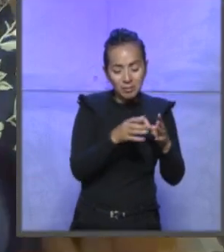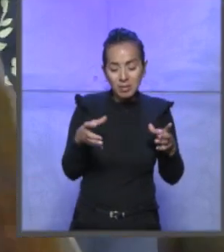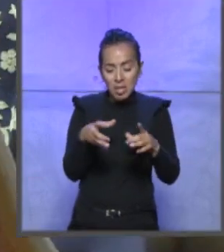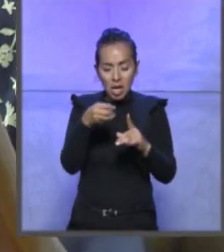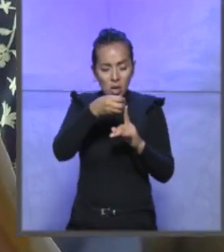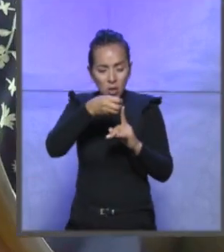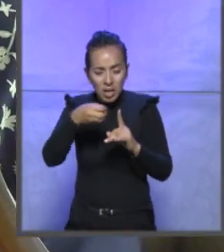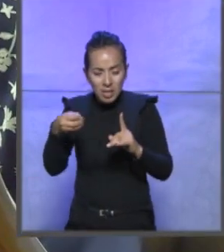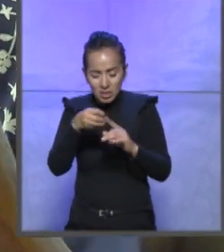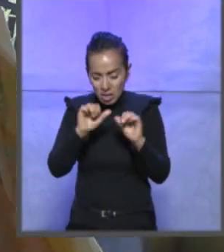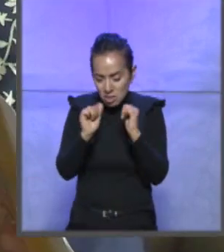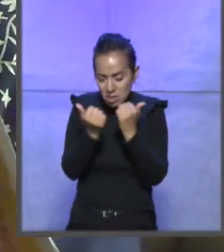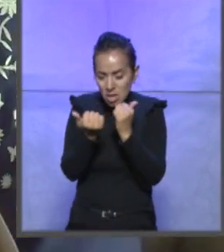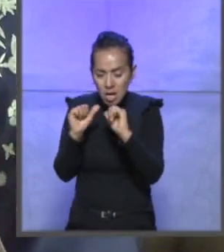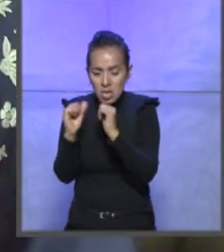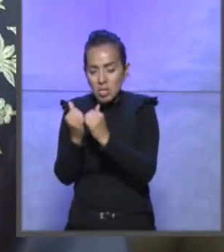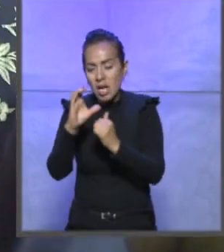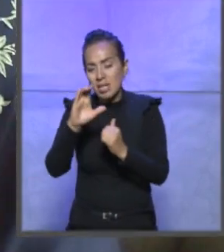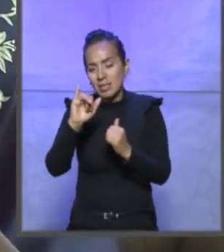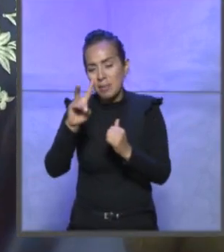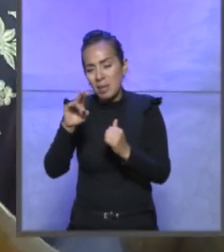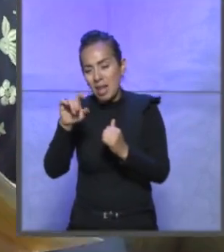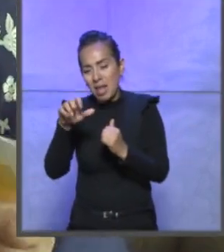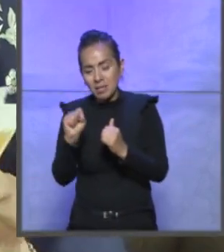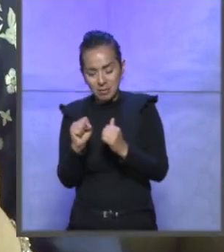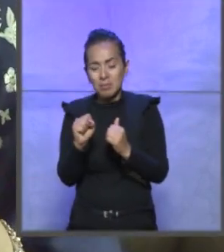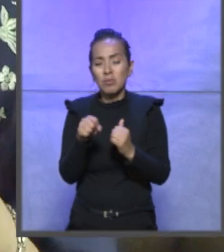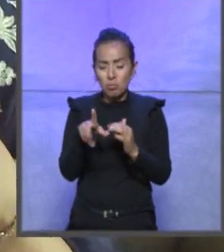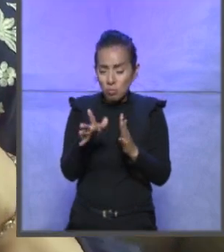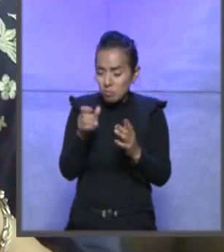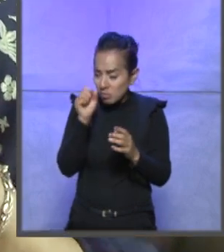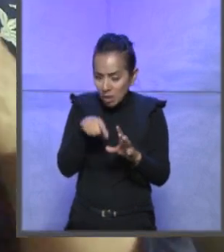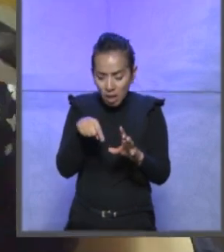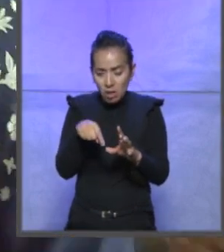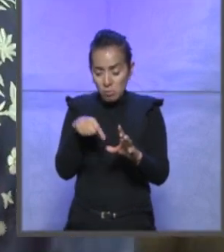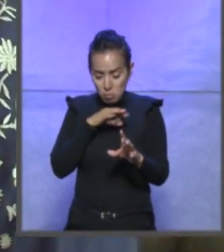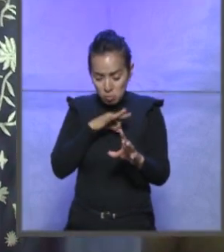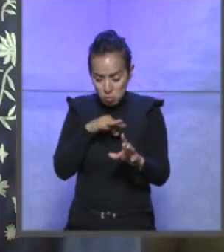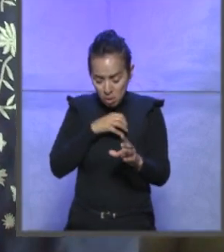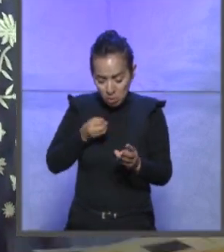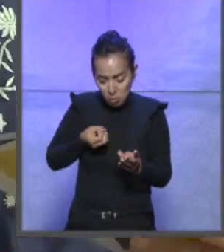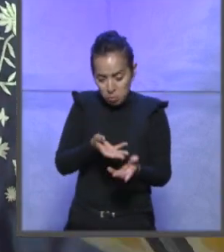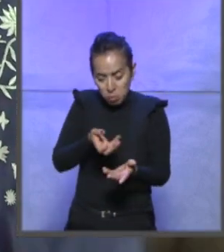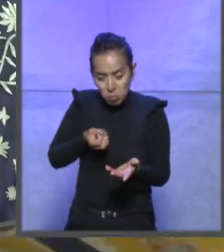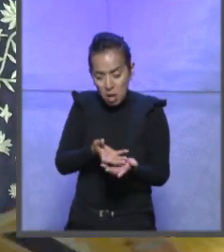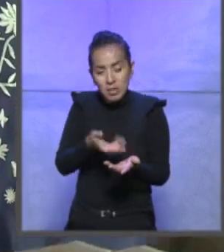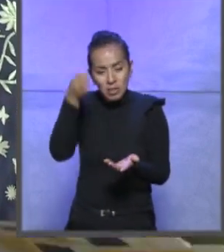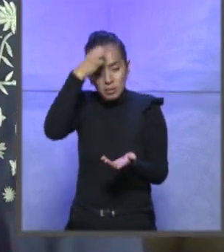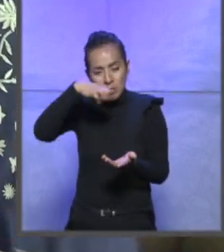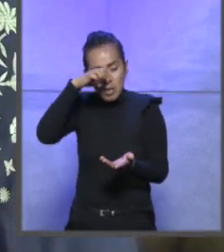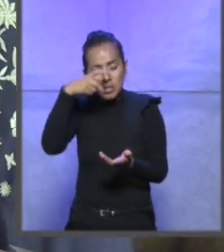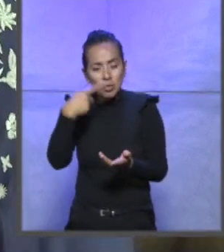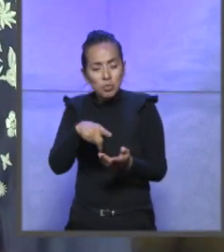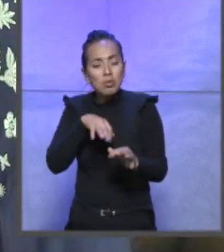organización de asociaciones civiles, en donde pueden ustedes aportar su experiencia y